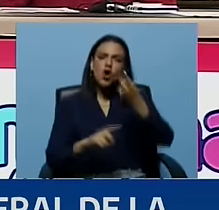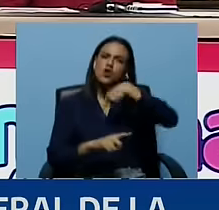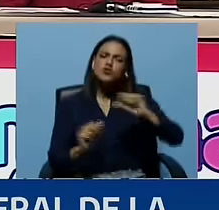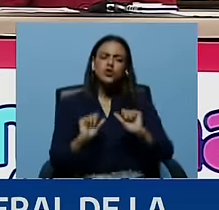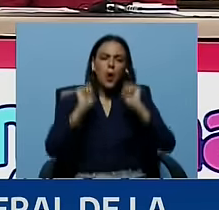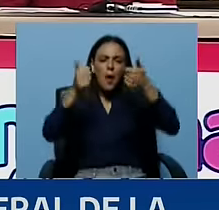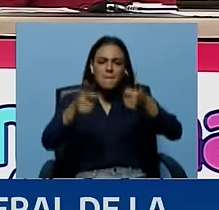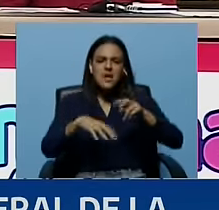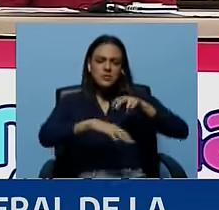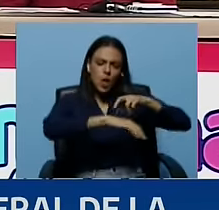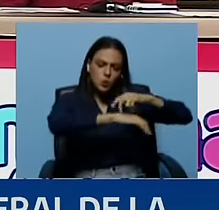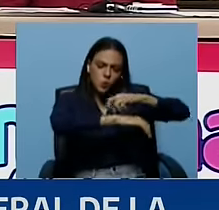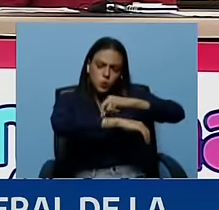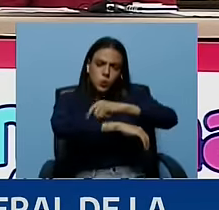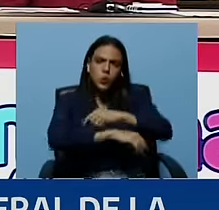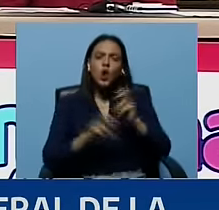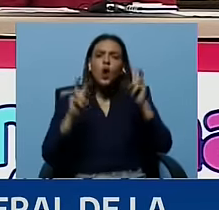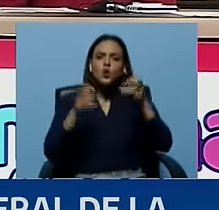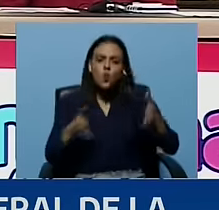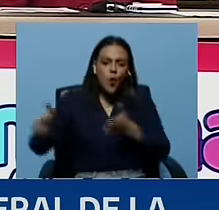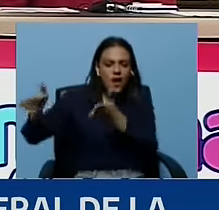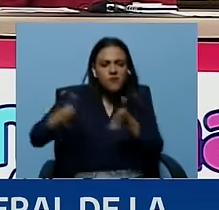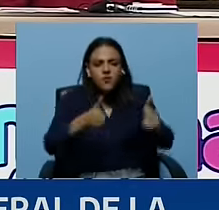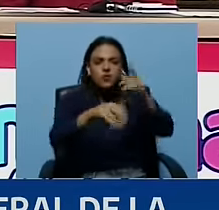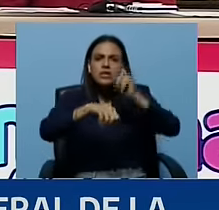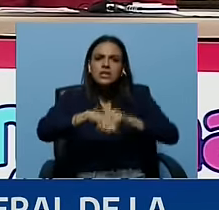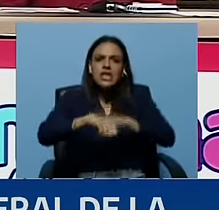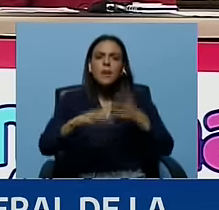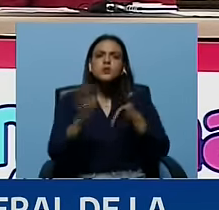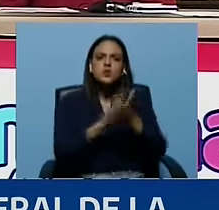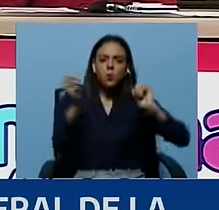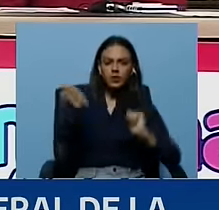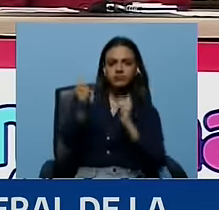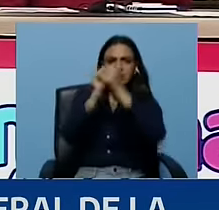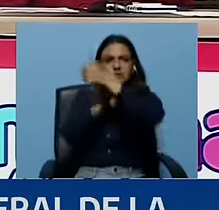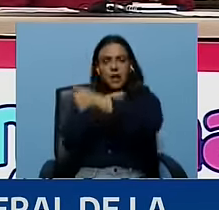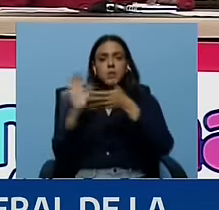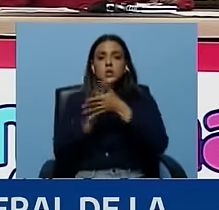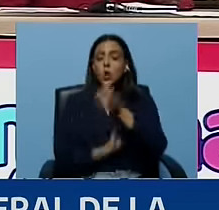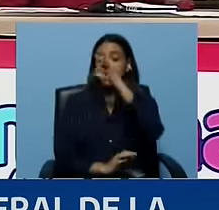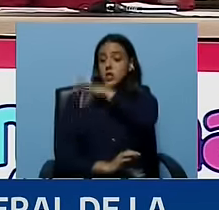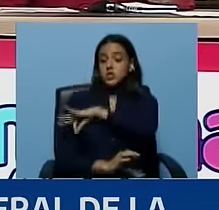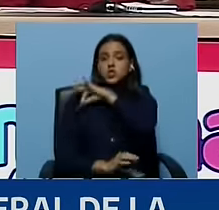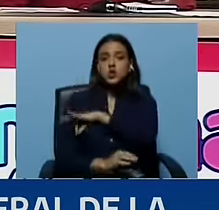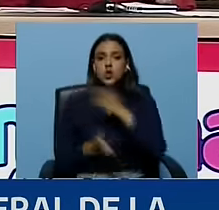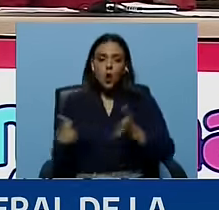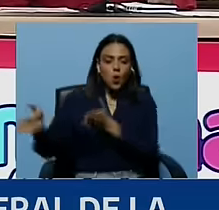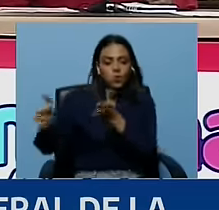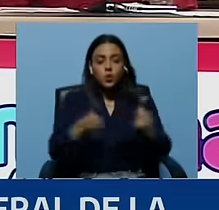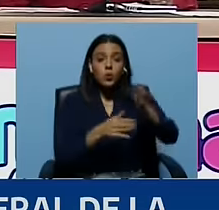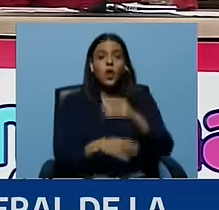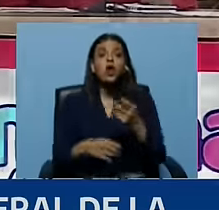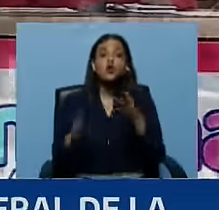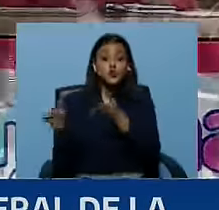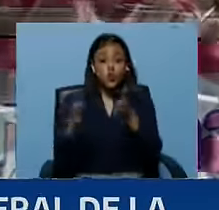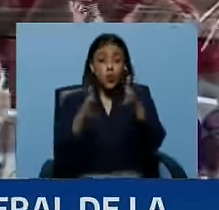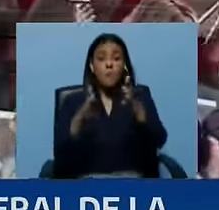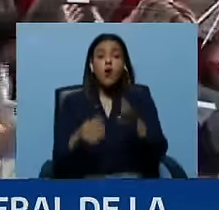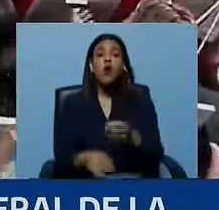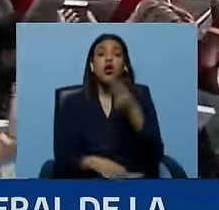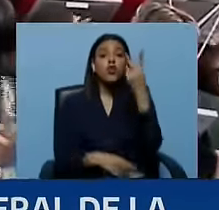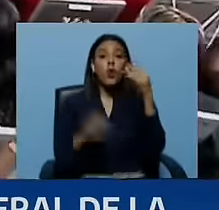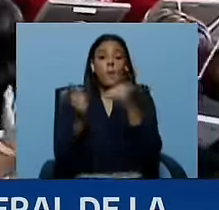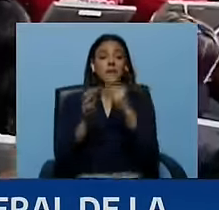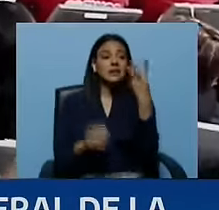que hemos denominado la nueva época de transición al socialismo rumbo al 2031 y